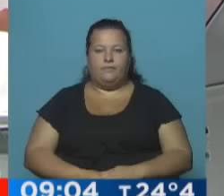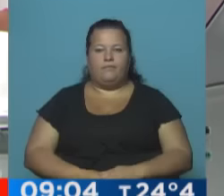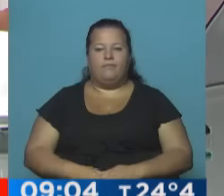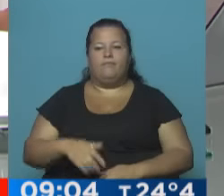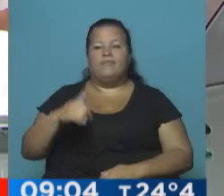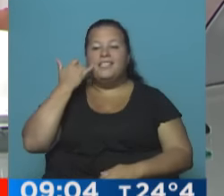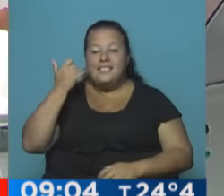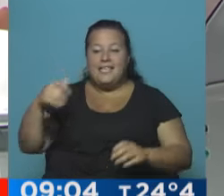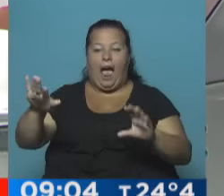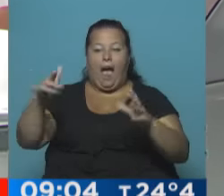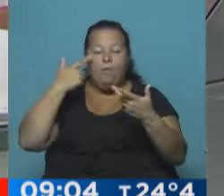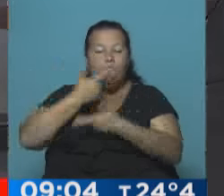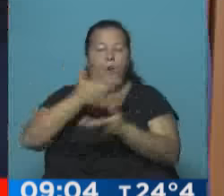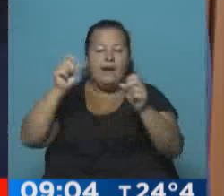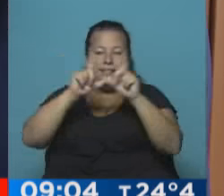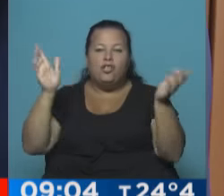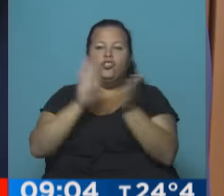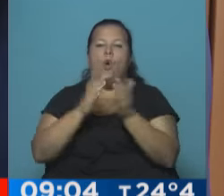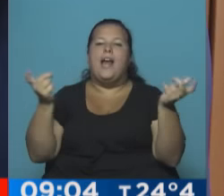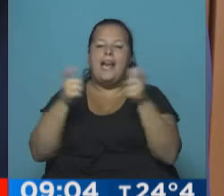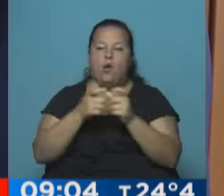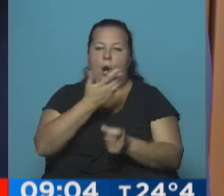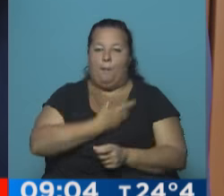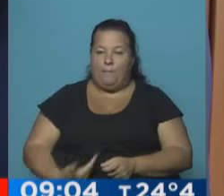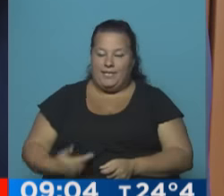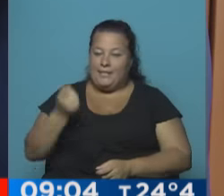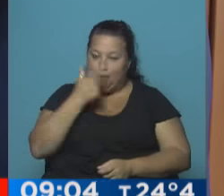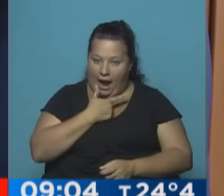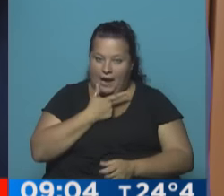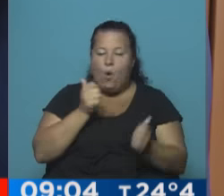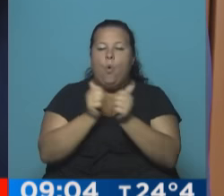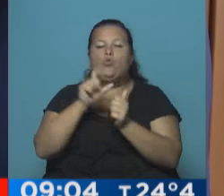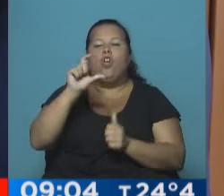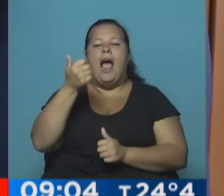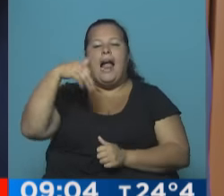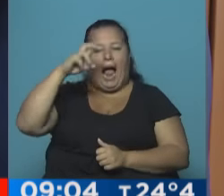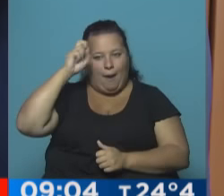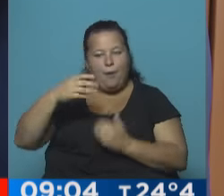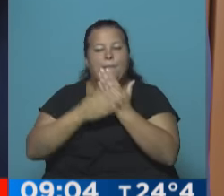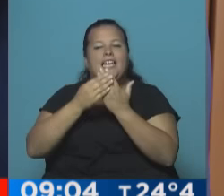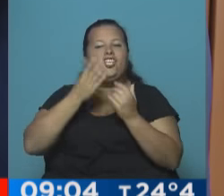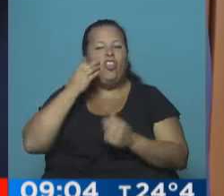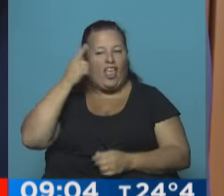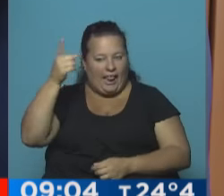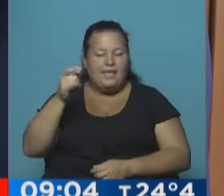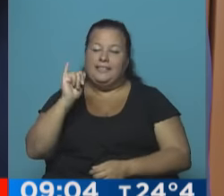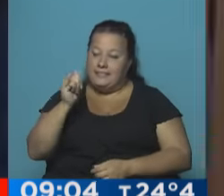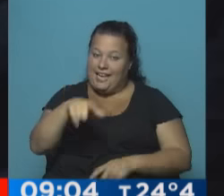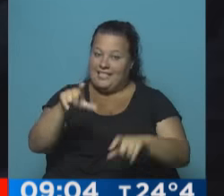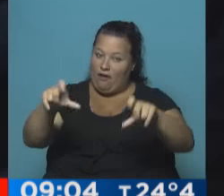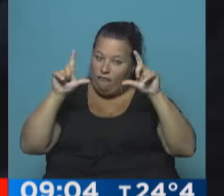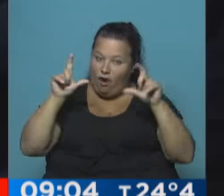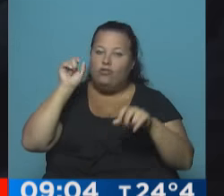llegaron las primeras imágenes de lo que fue el encuentro entre el presidente Mauricio macri y David Cameron el Primer Ministro inglés Sí estas son las